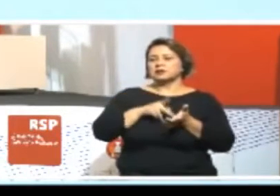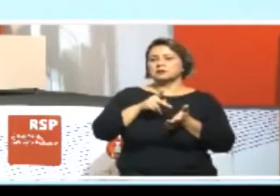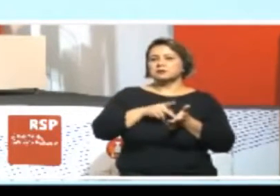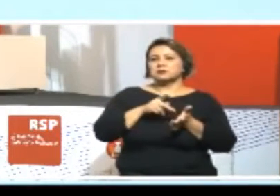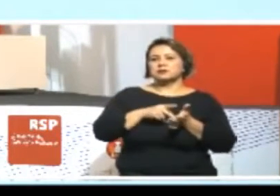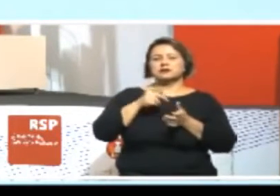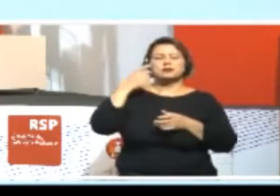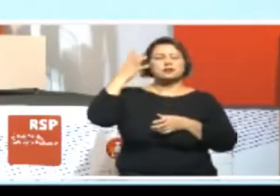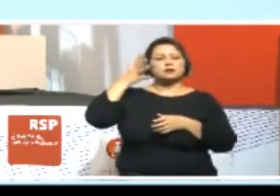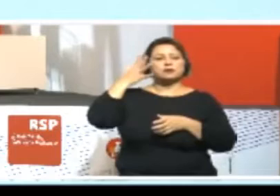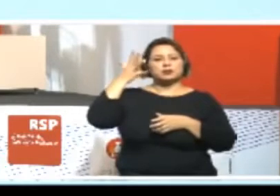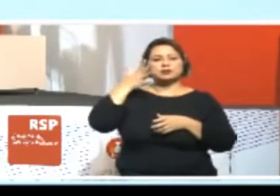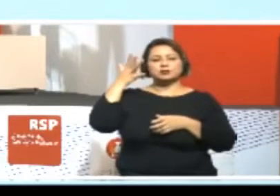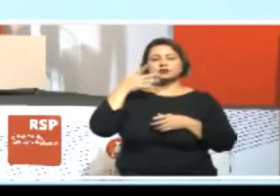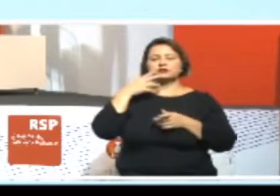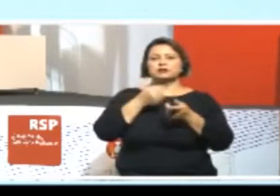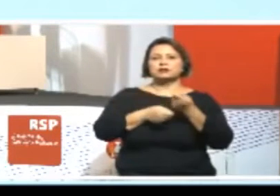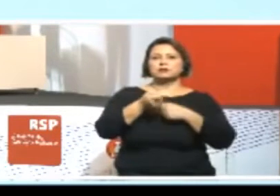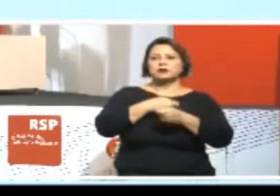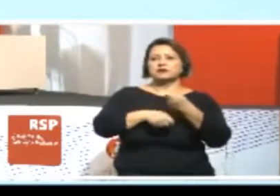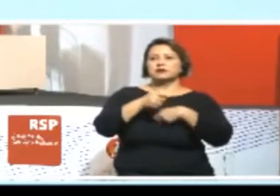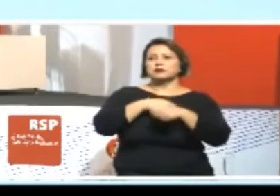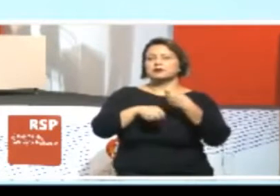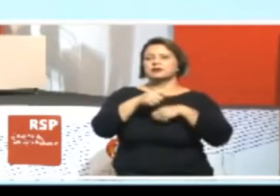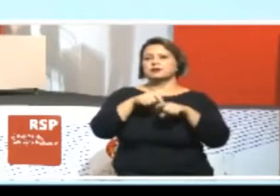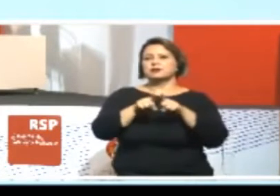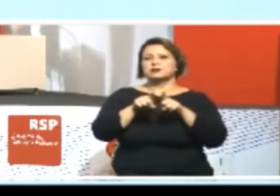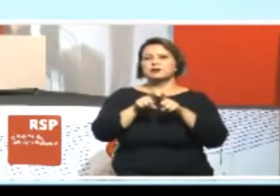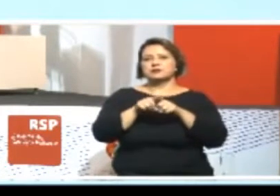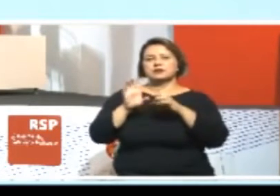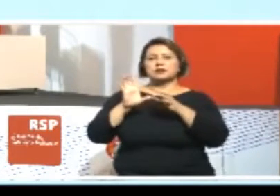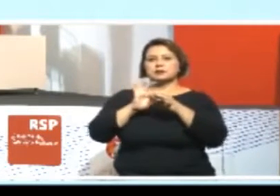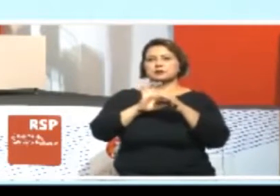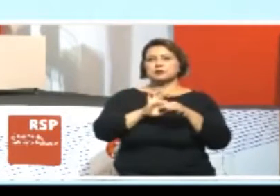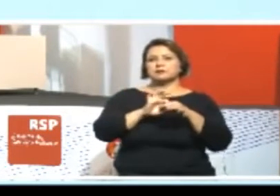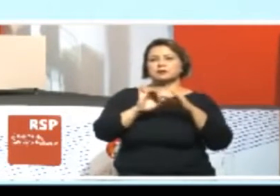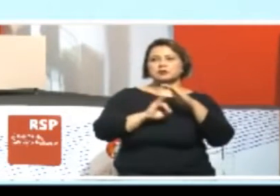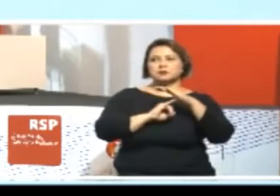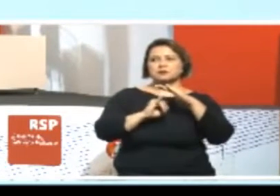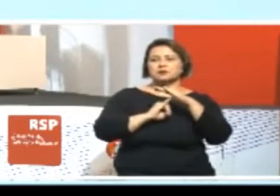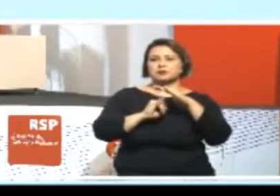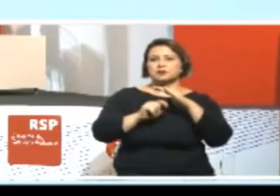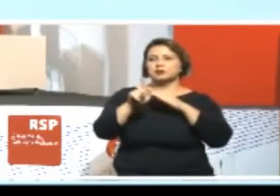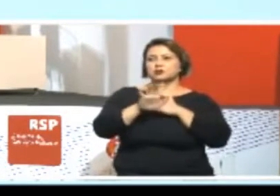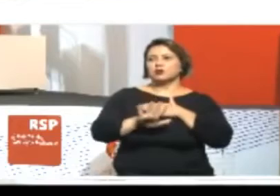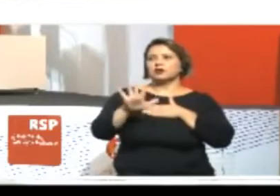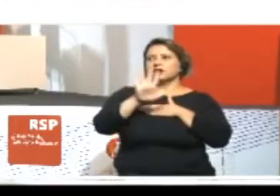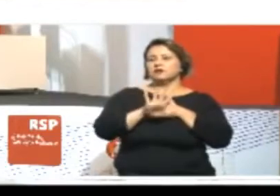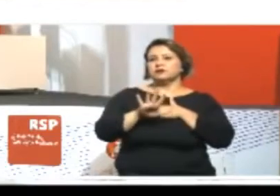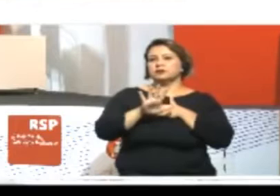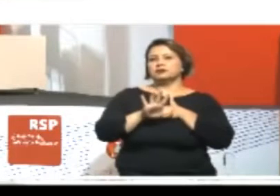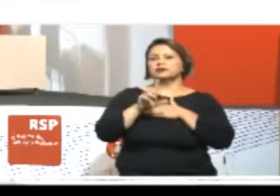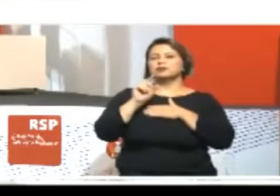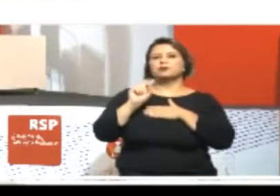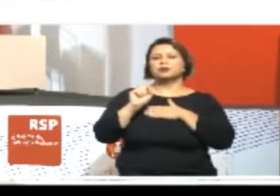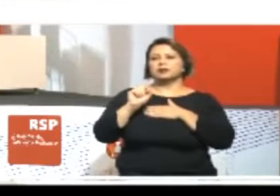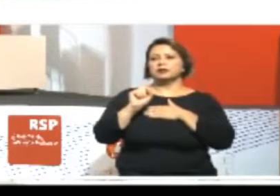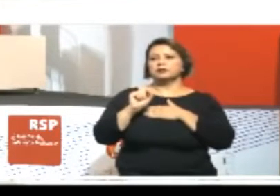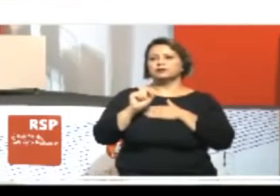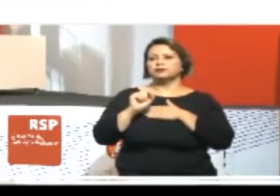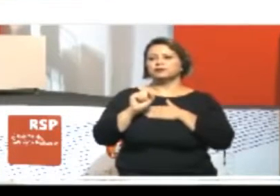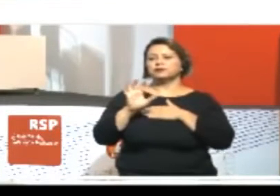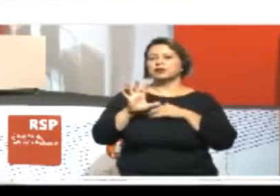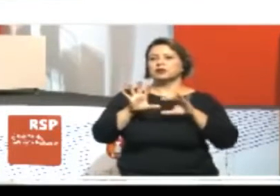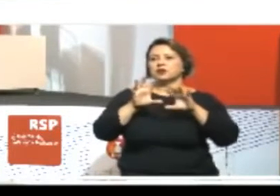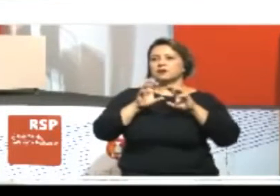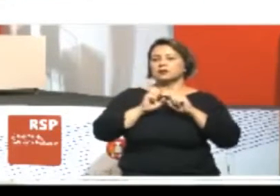económicos, demográficos, contextuales, institucionales, geográficos, el hecho de que se reciban regalías, de que no se